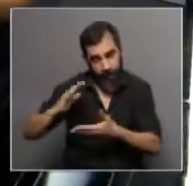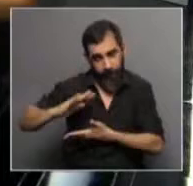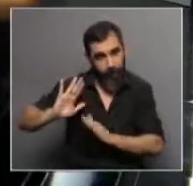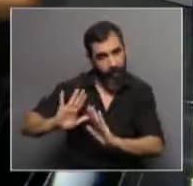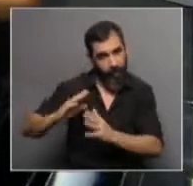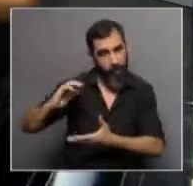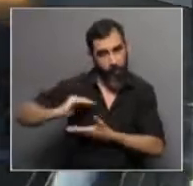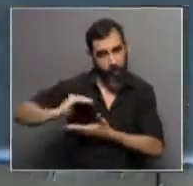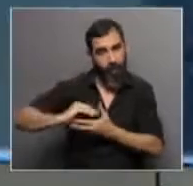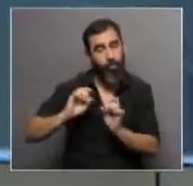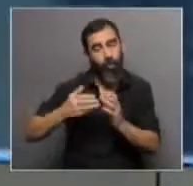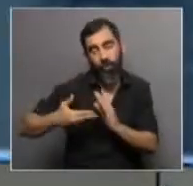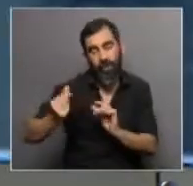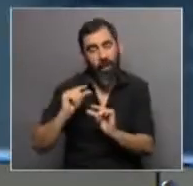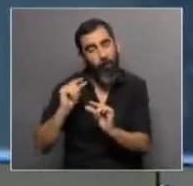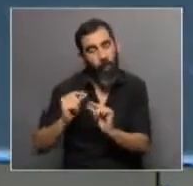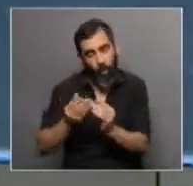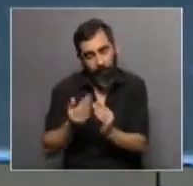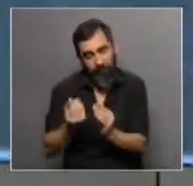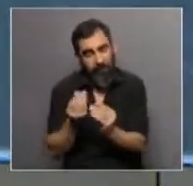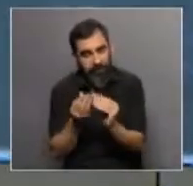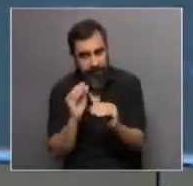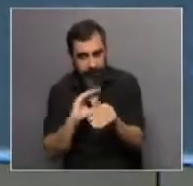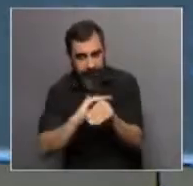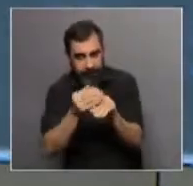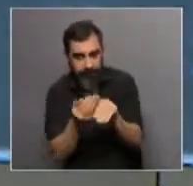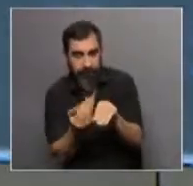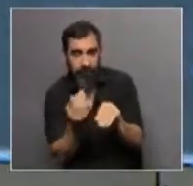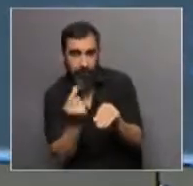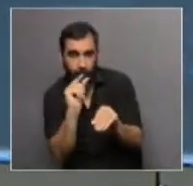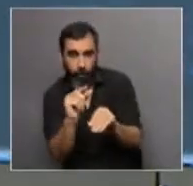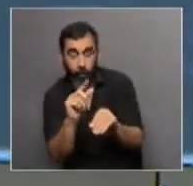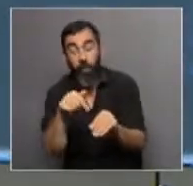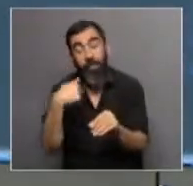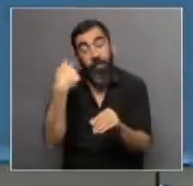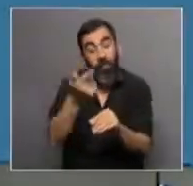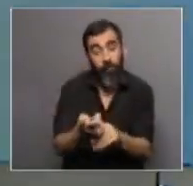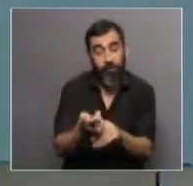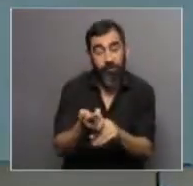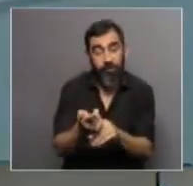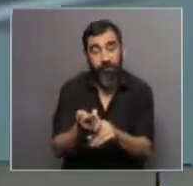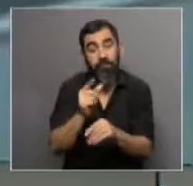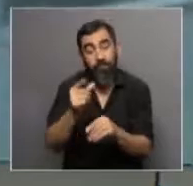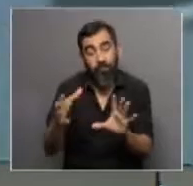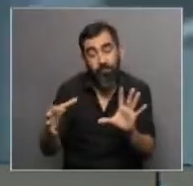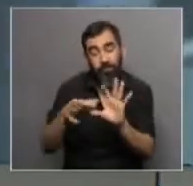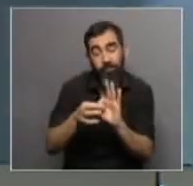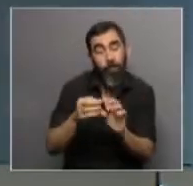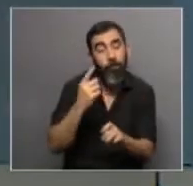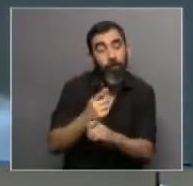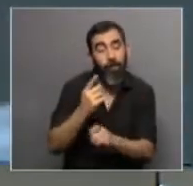la mama extirpando un sector de la misma, y después se pasó, eso iba asociado al